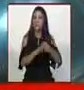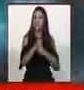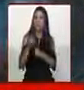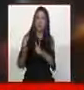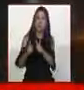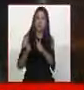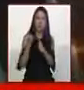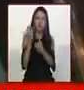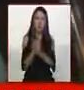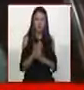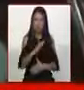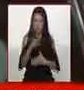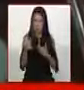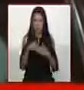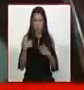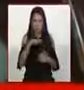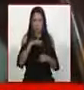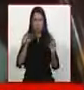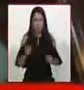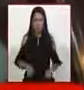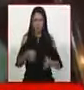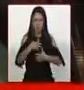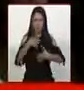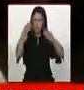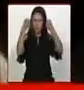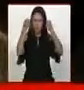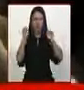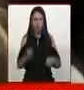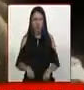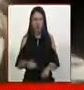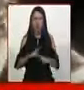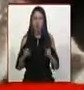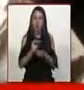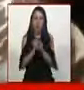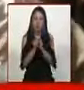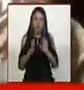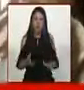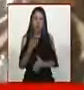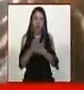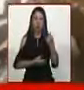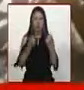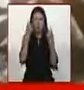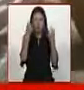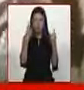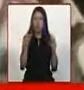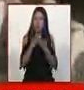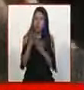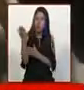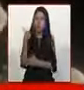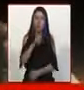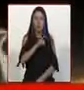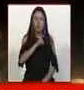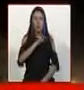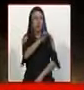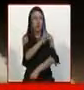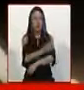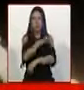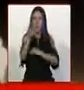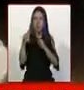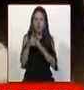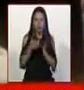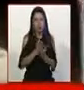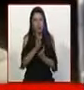que todas las personas tenemos, el derecho a la protesta, siempre y cuando sea pacífico. Valoramos la labor que hace la policía boliviana y las autoridades al